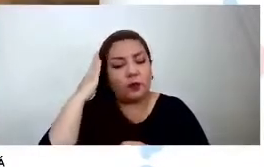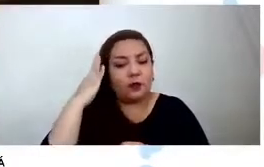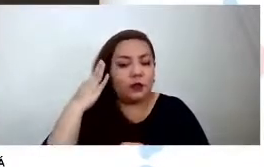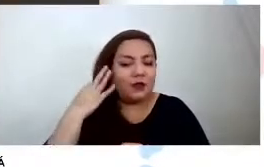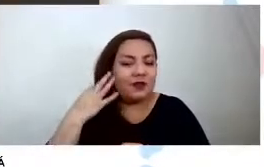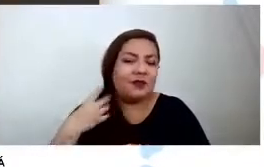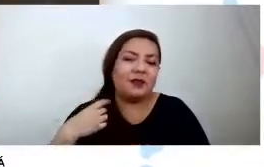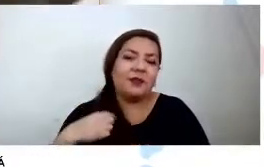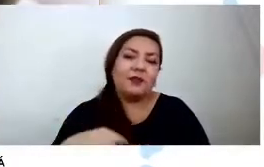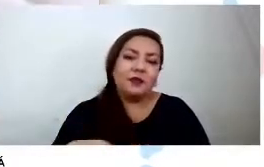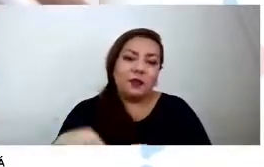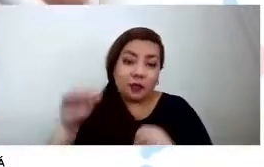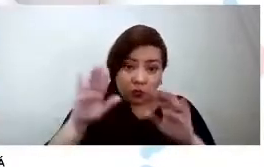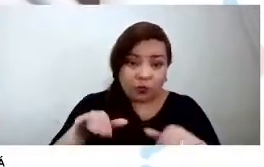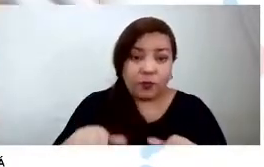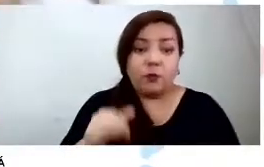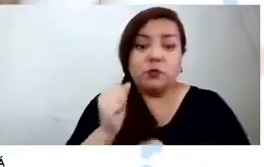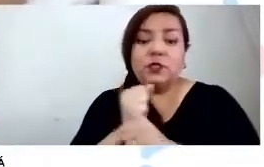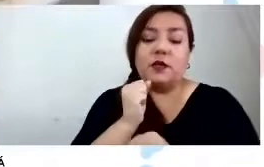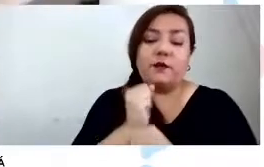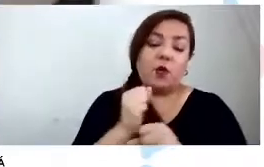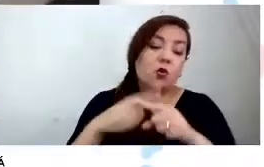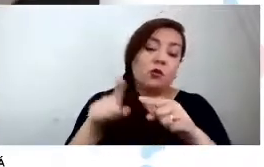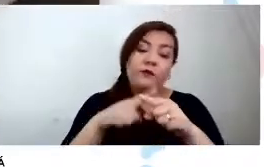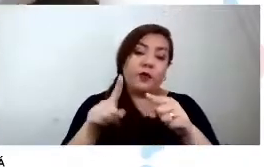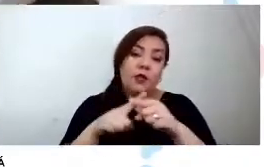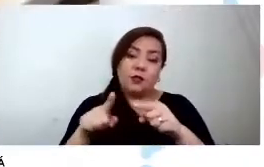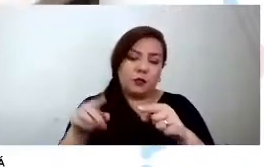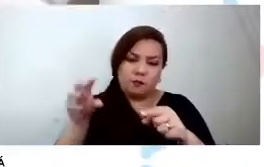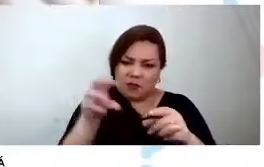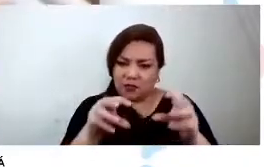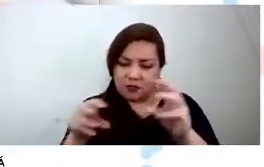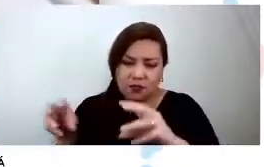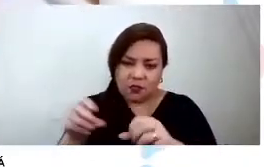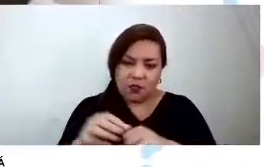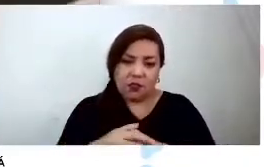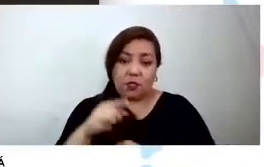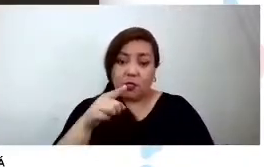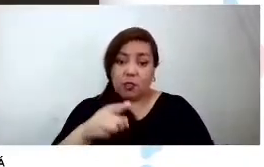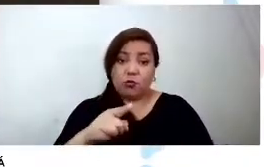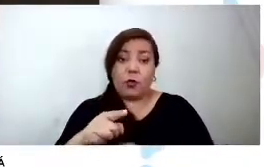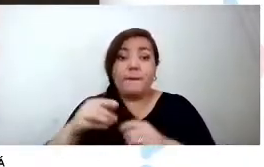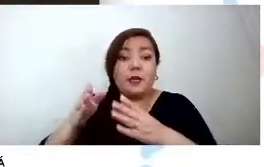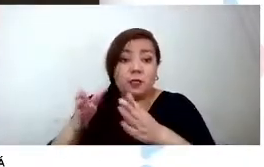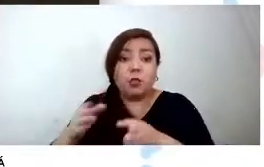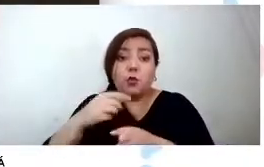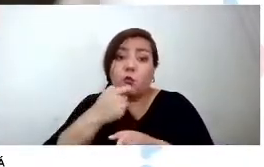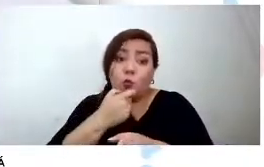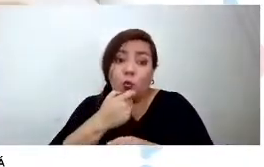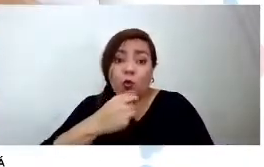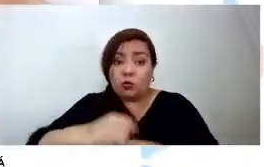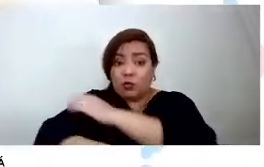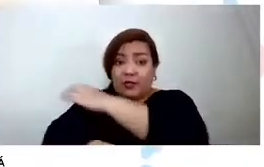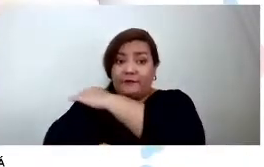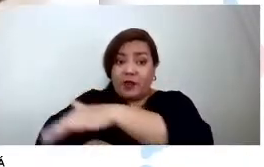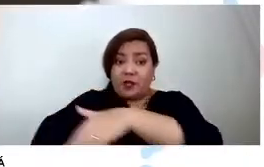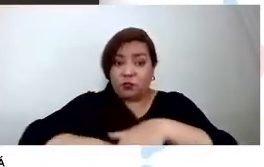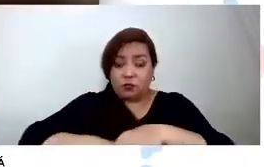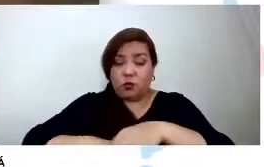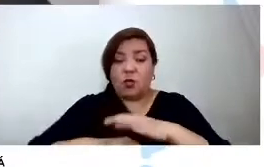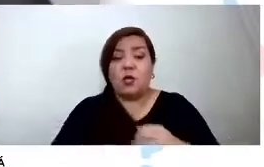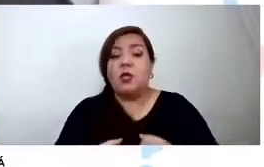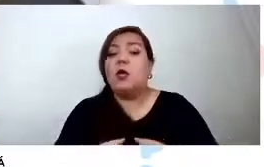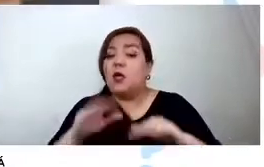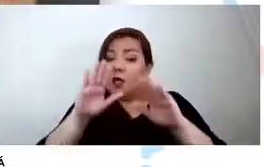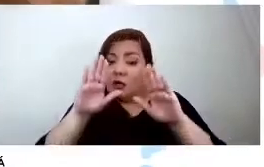con diferentes piezas. Esa es parte de un hueso del brazo. Claro. De la misma forma se trabajó